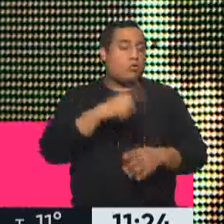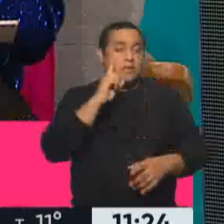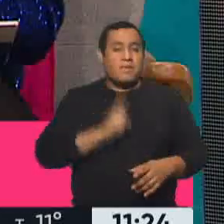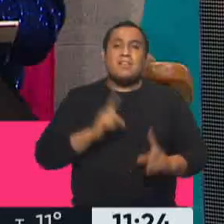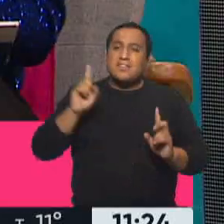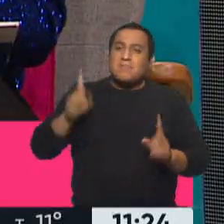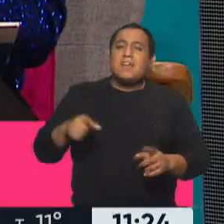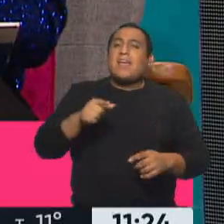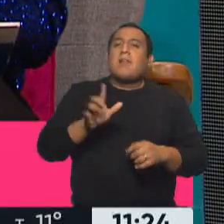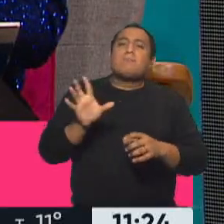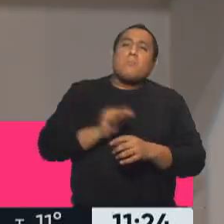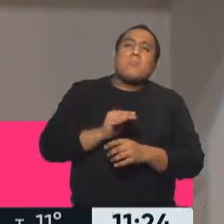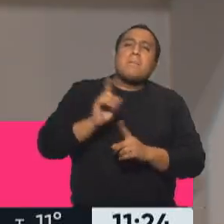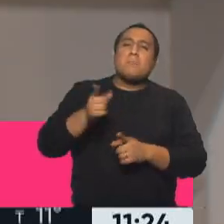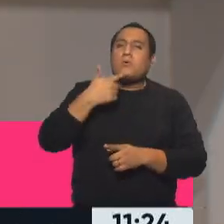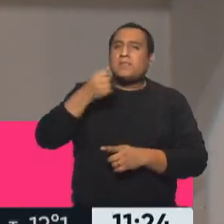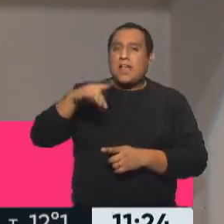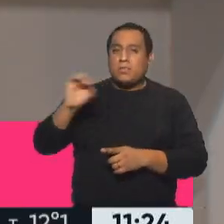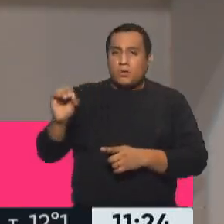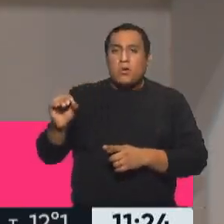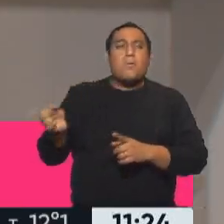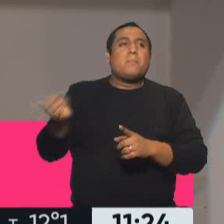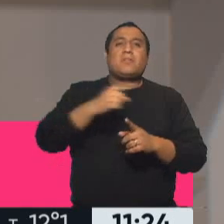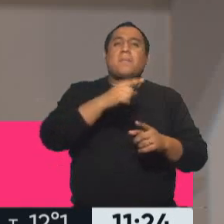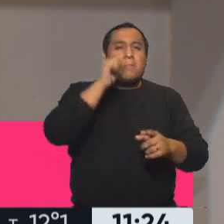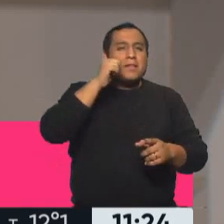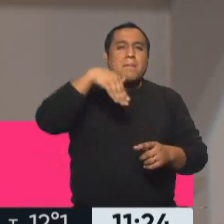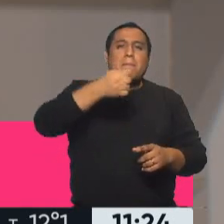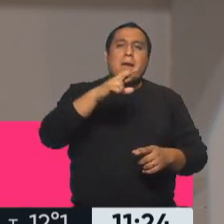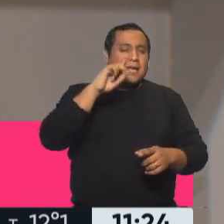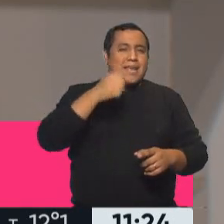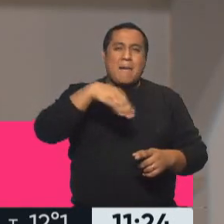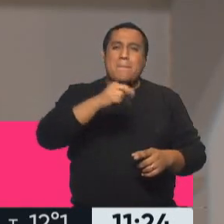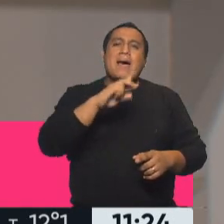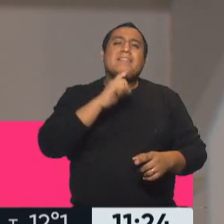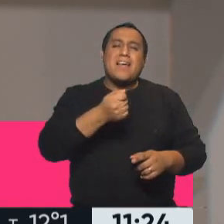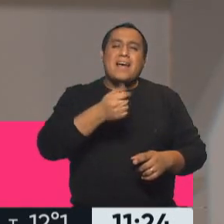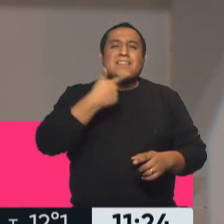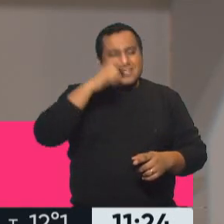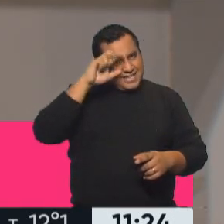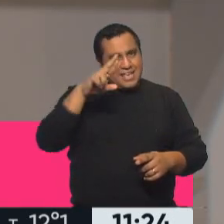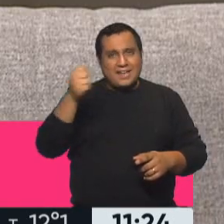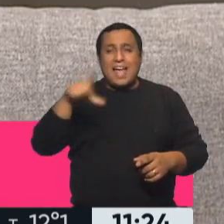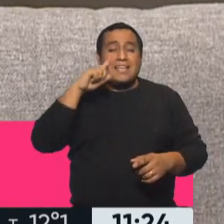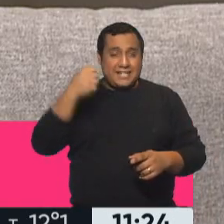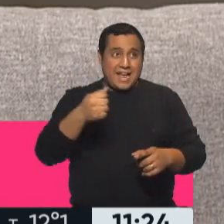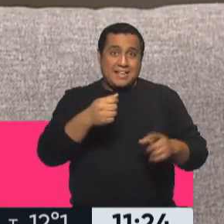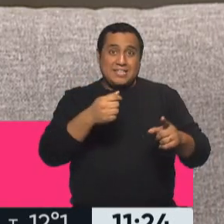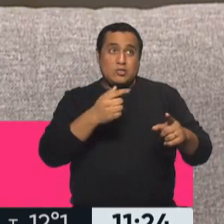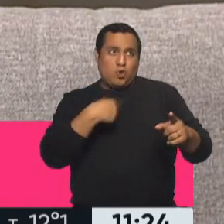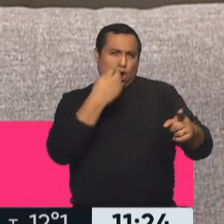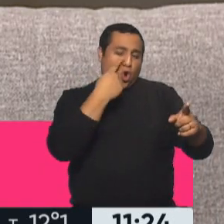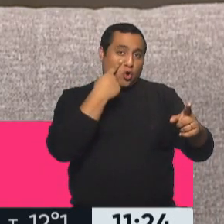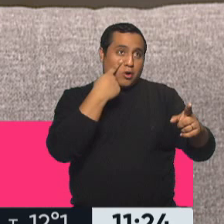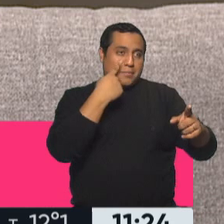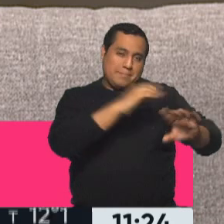Sandro. Pero en Mar del Plata hizo María Marta Serralima y era, yo trabajé con María Marta, una divina, una dulce, y lo hizo igual,